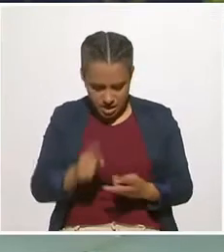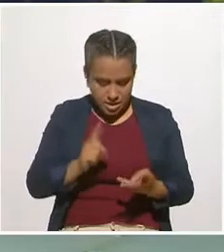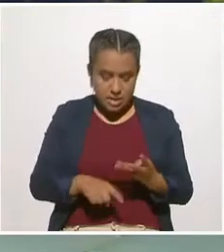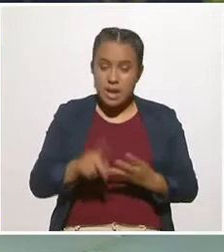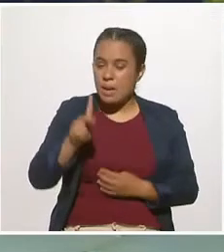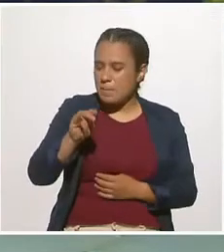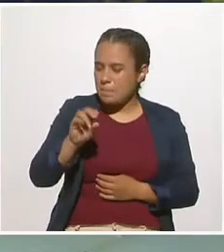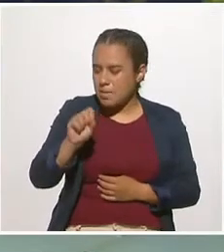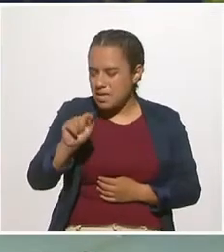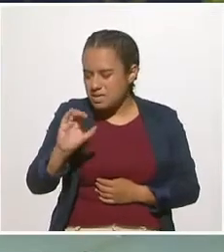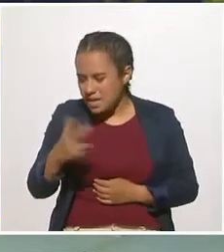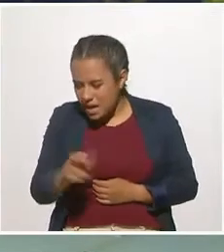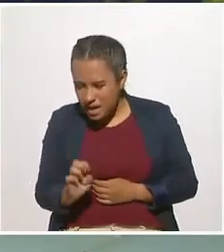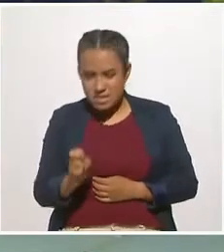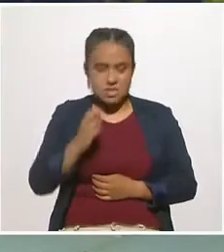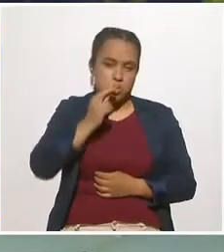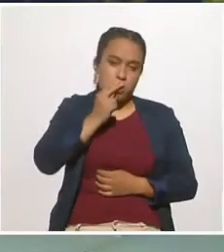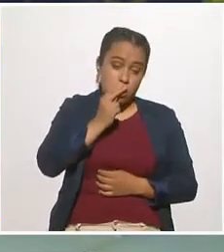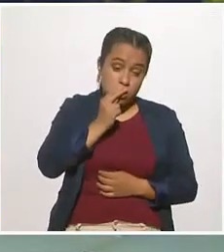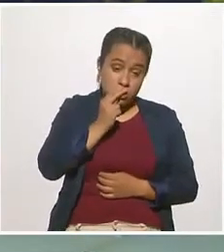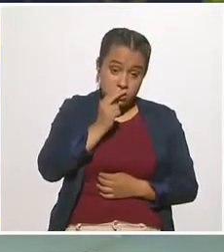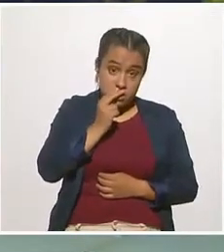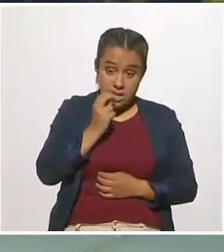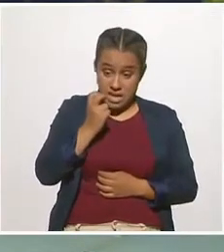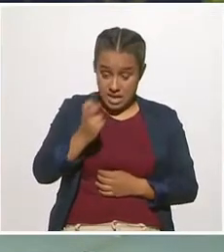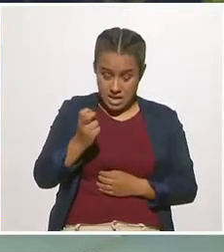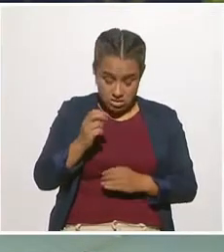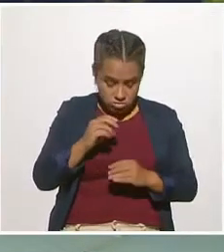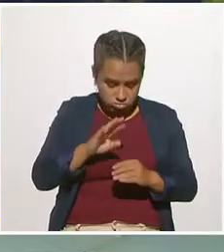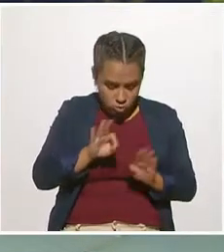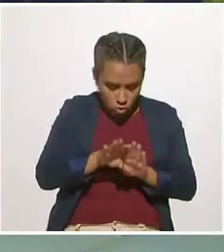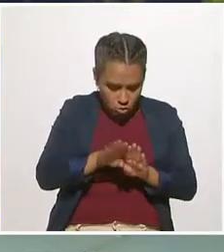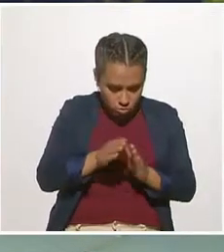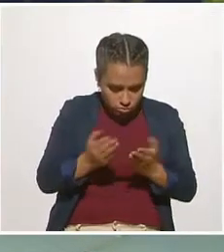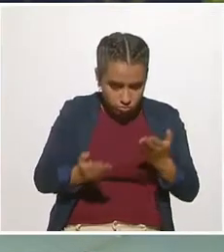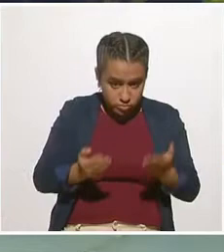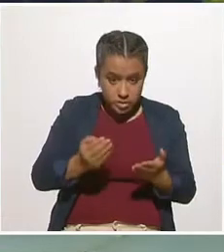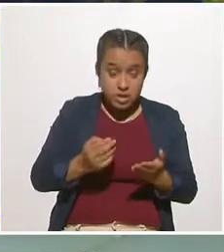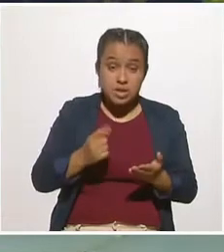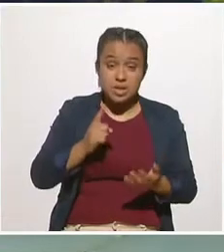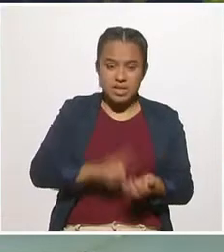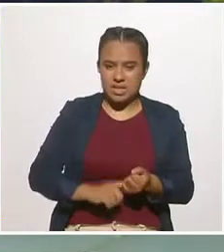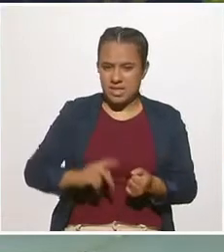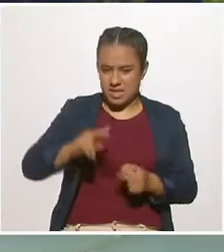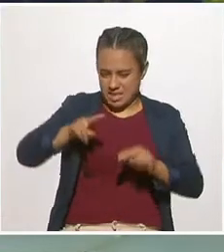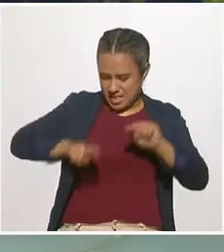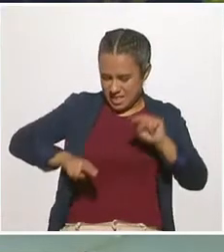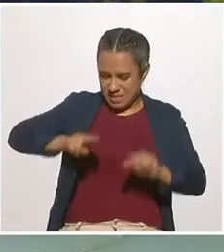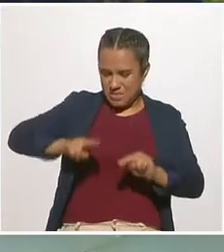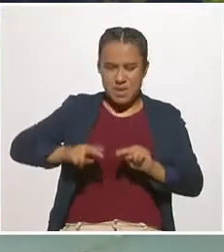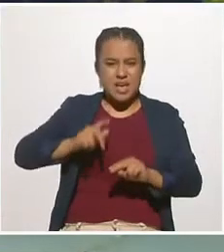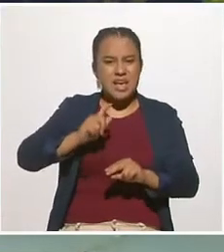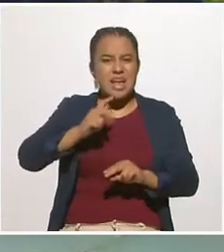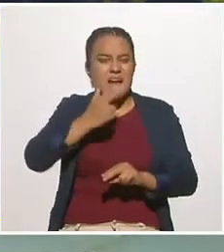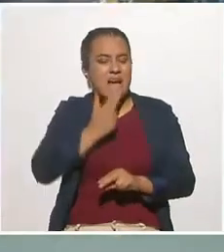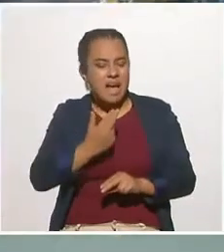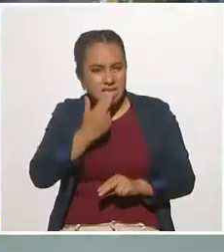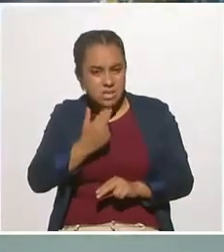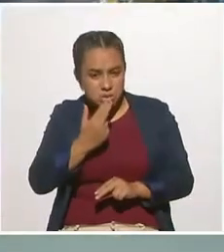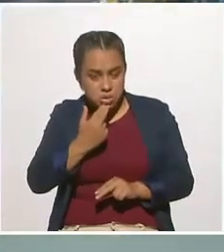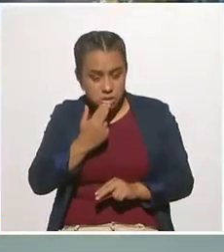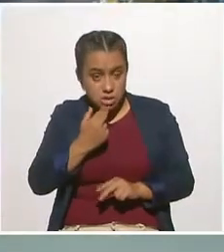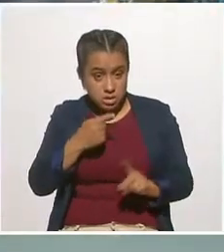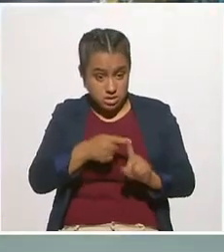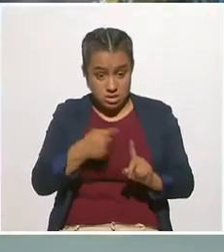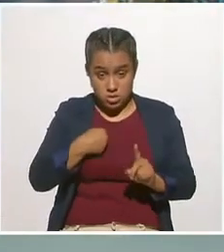esta estrategia así de sencilla, voy a hacer que el efecto en mis niveles de glucosa de ese alimento que estoy consumiendo sea